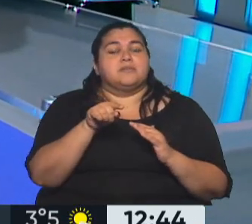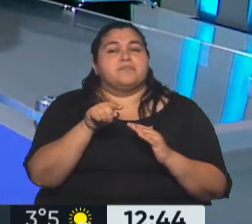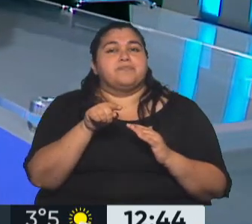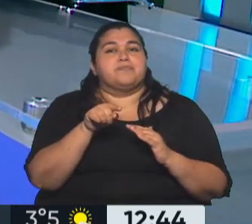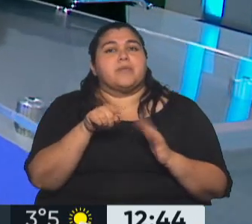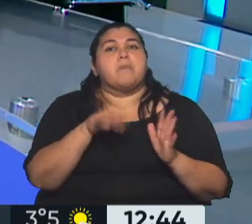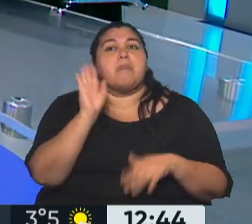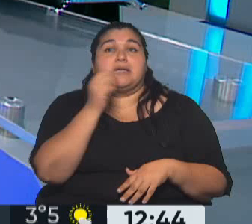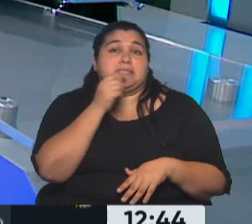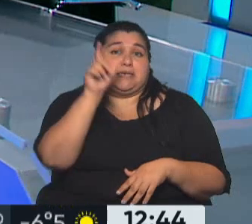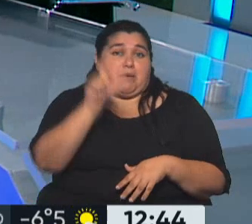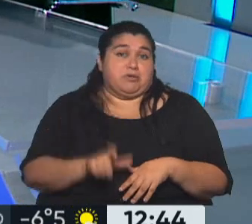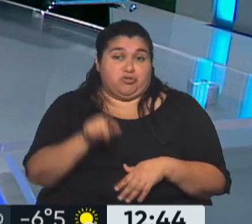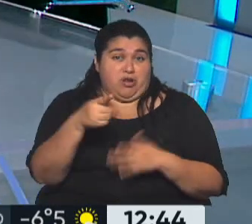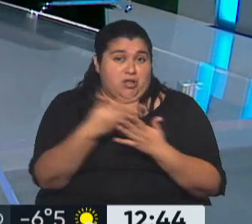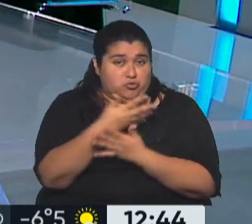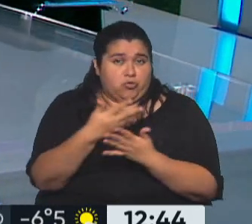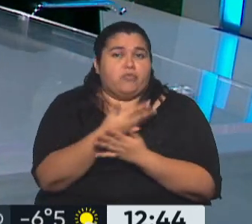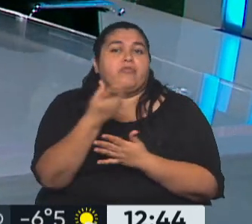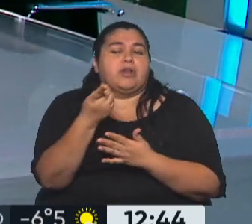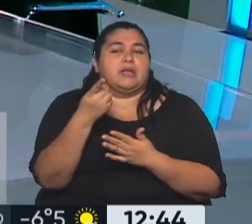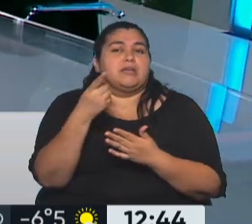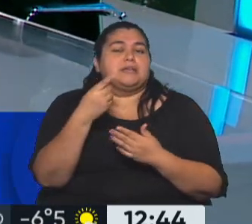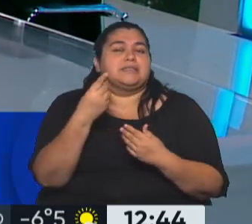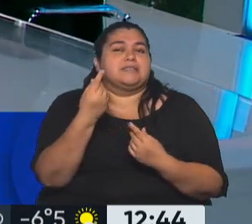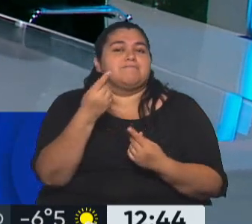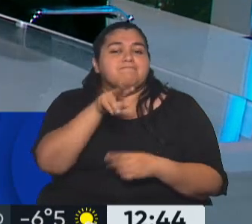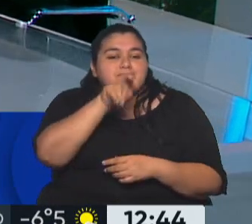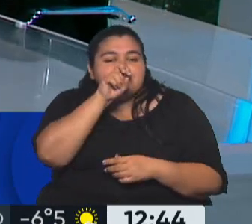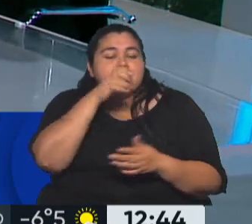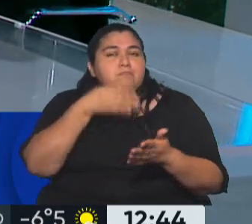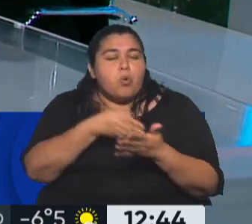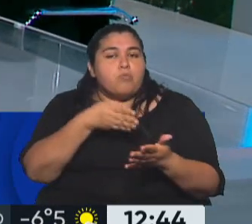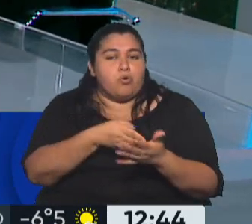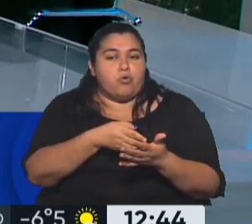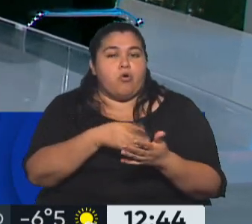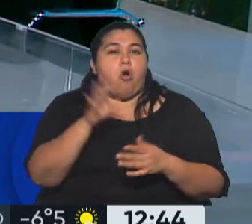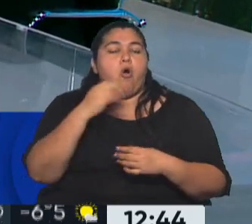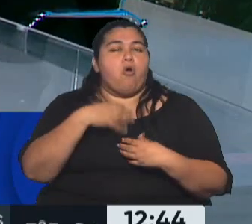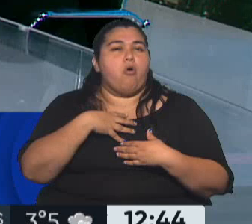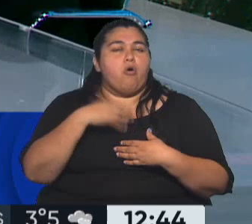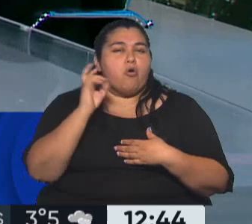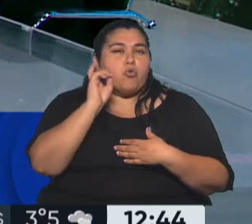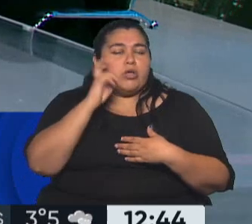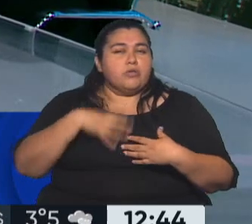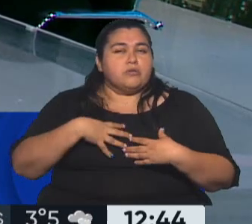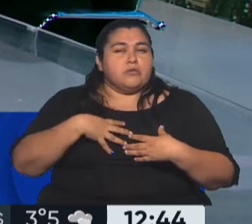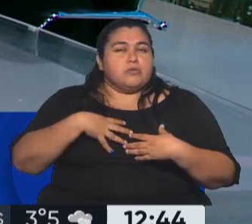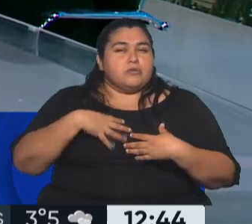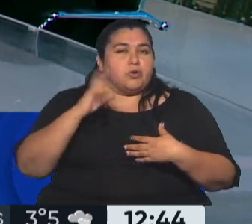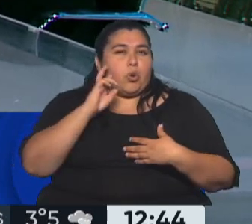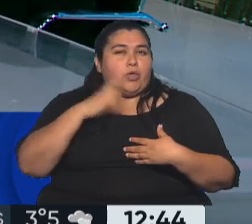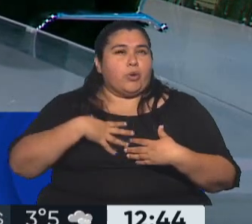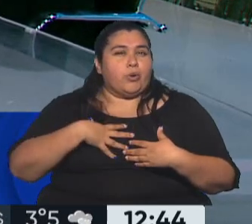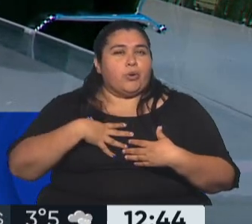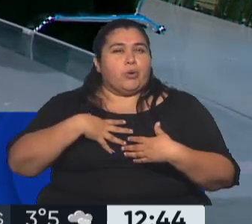hace en la persona que lo padece es que sienta dificultades para respirar. Y escuche como silbiditos, ¿viste? Cuando el aire pasa entre dos montañas